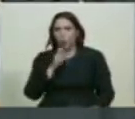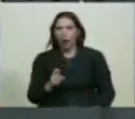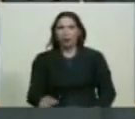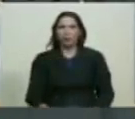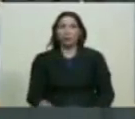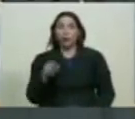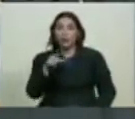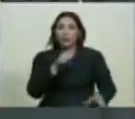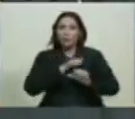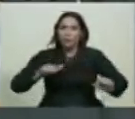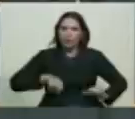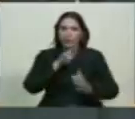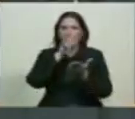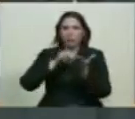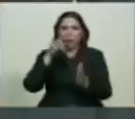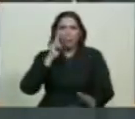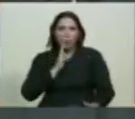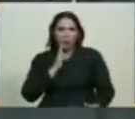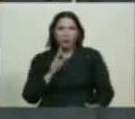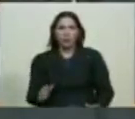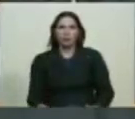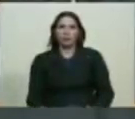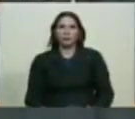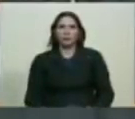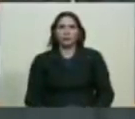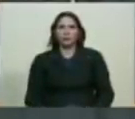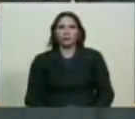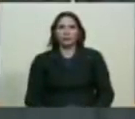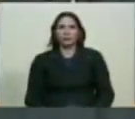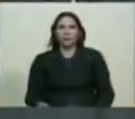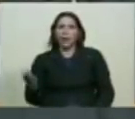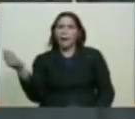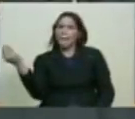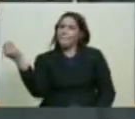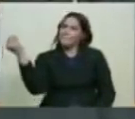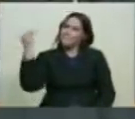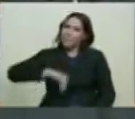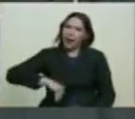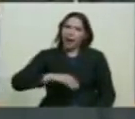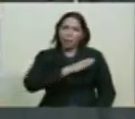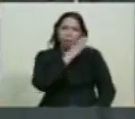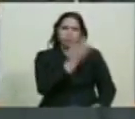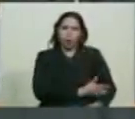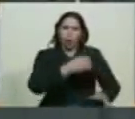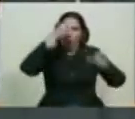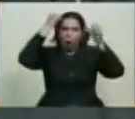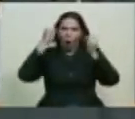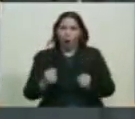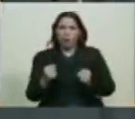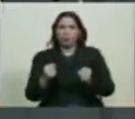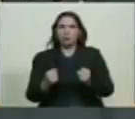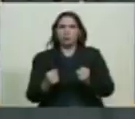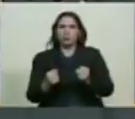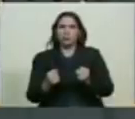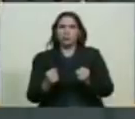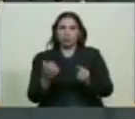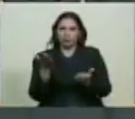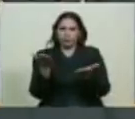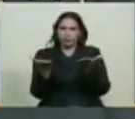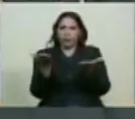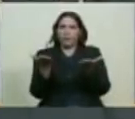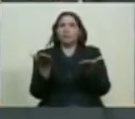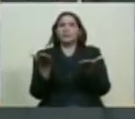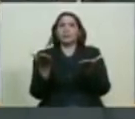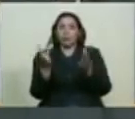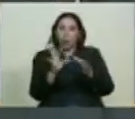la Fuerza Armada Nacional Bolivariana la más poderosa columna de estabilidad para la unión y la